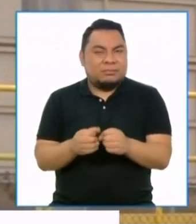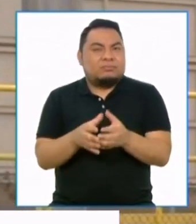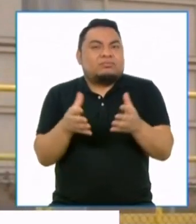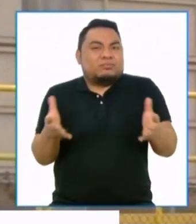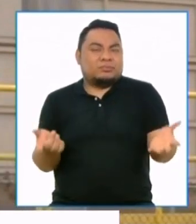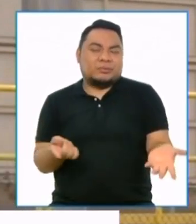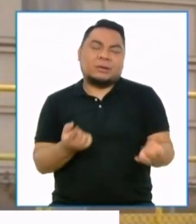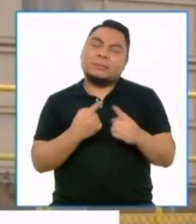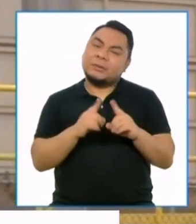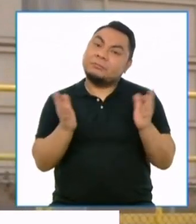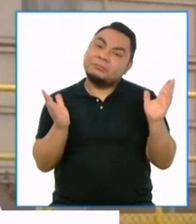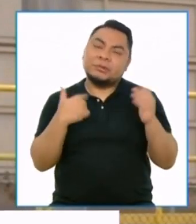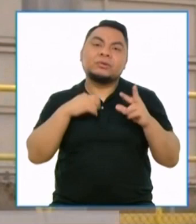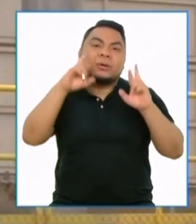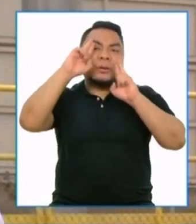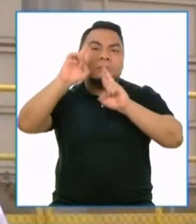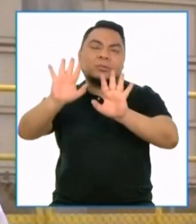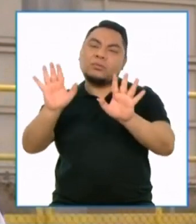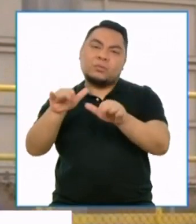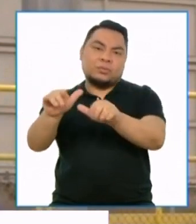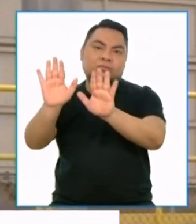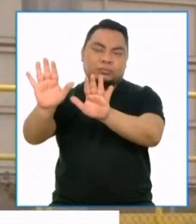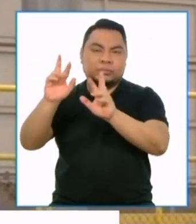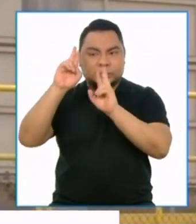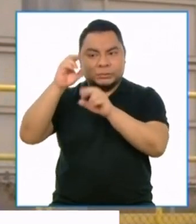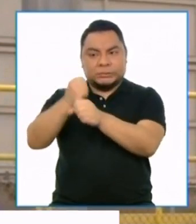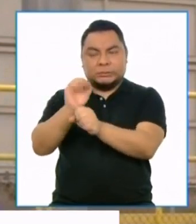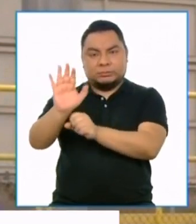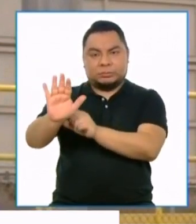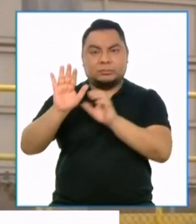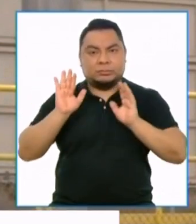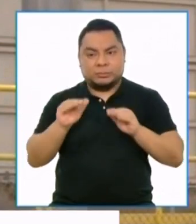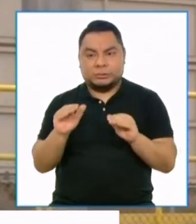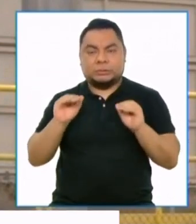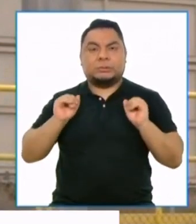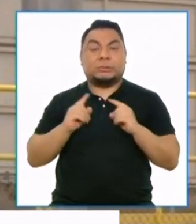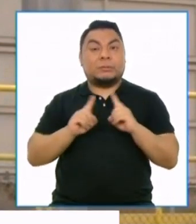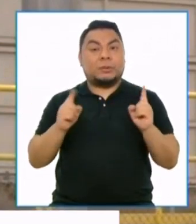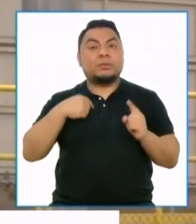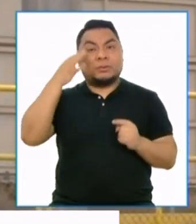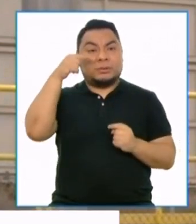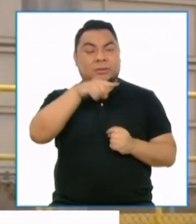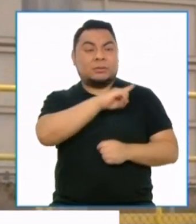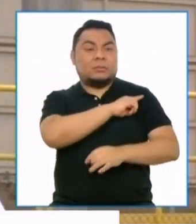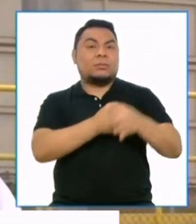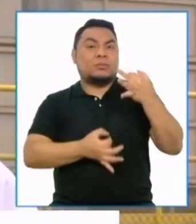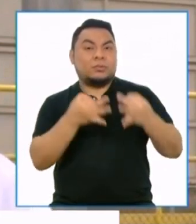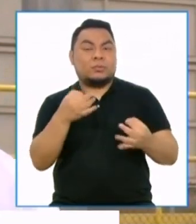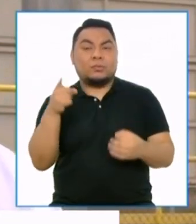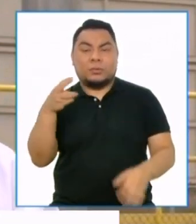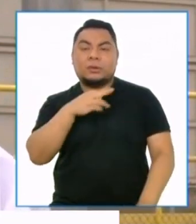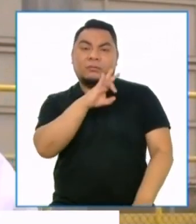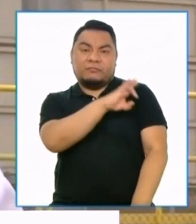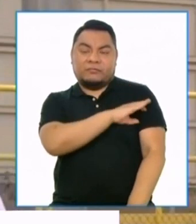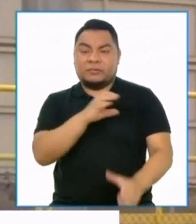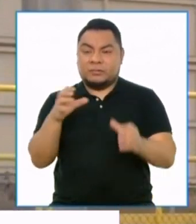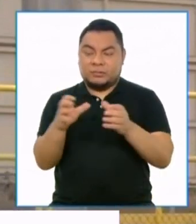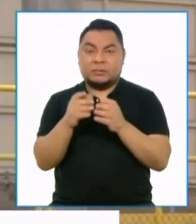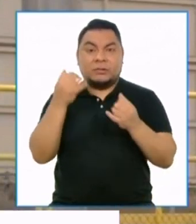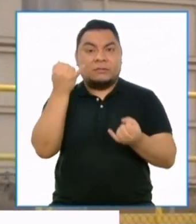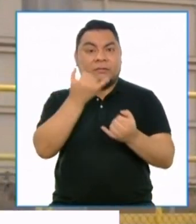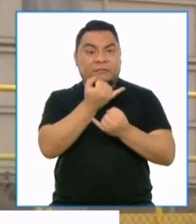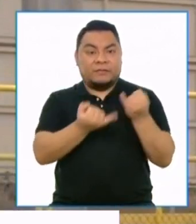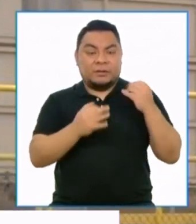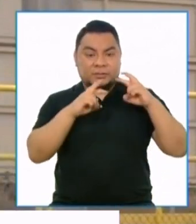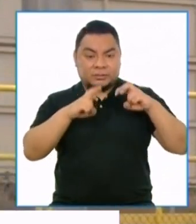cuando el Poder Judicial o el Ministerio Público concluya la investigación, determinarán que no hay motivo